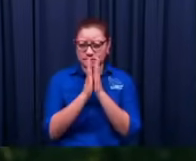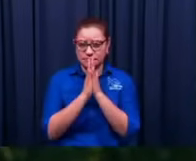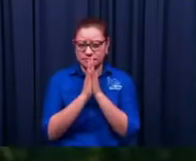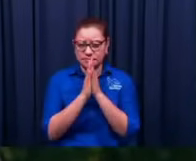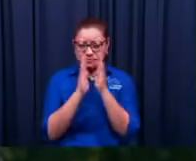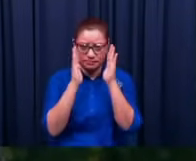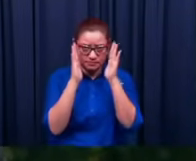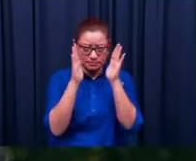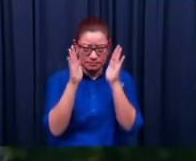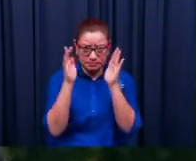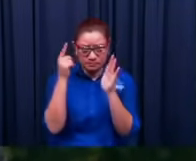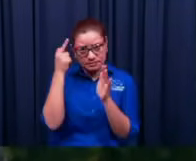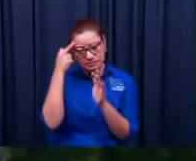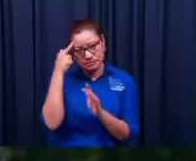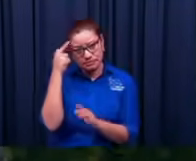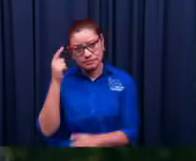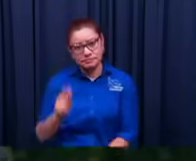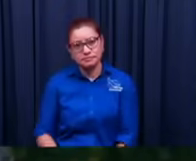Piense.